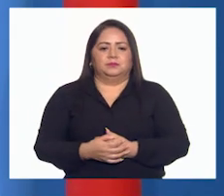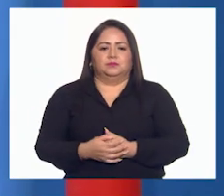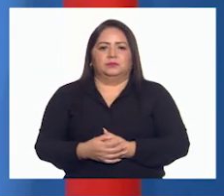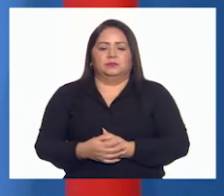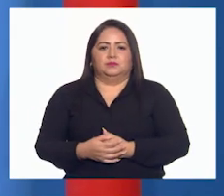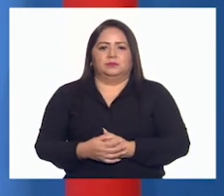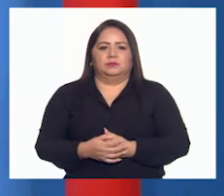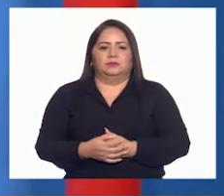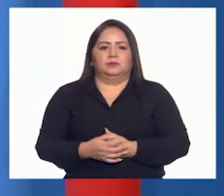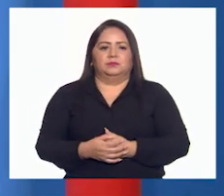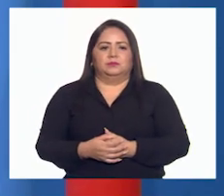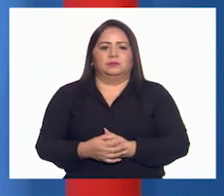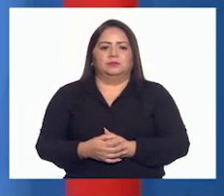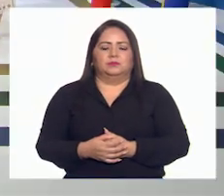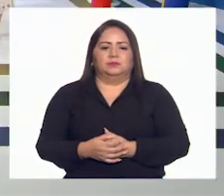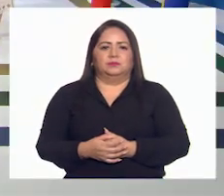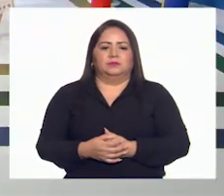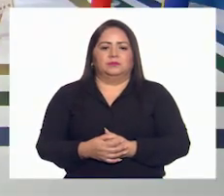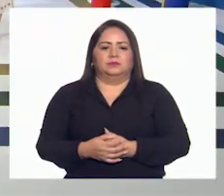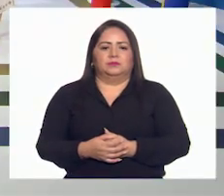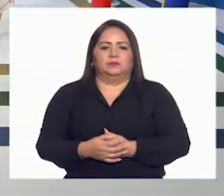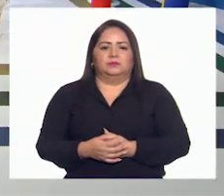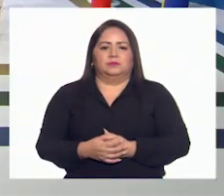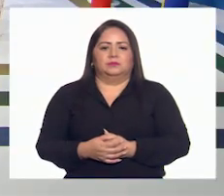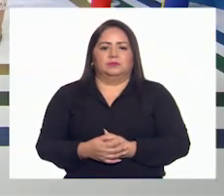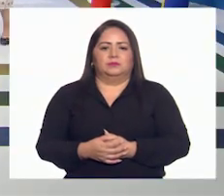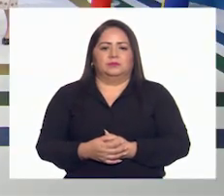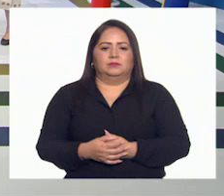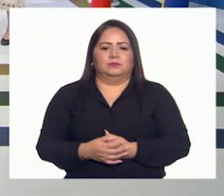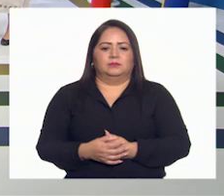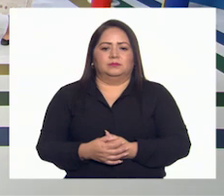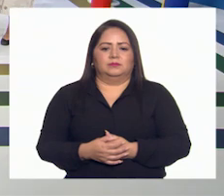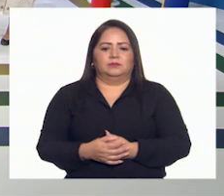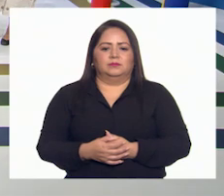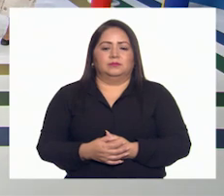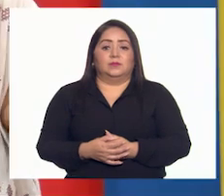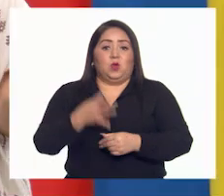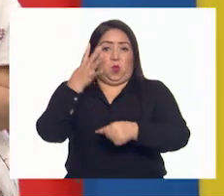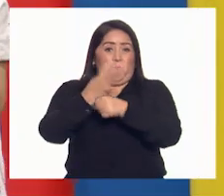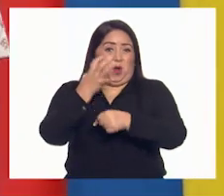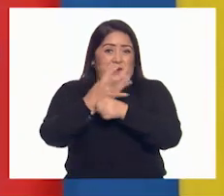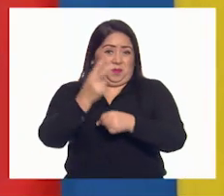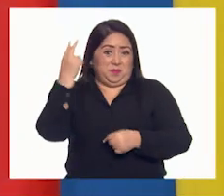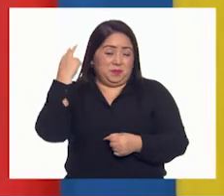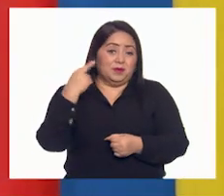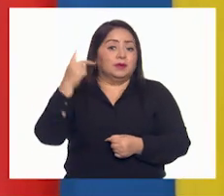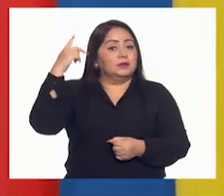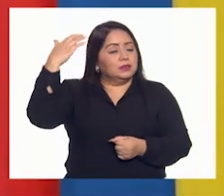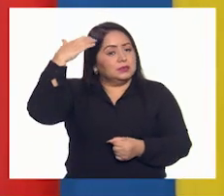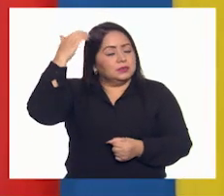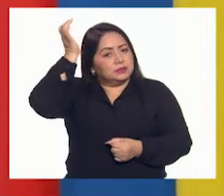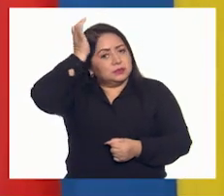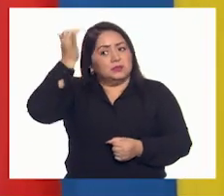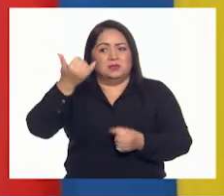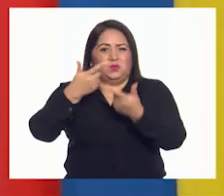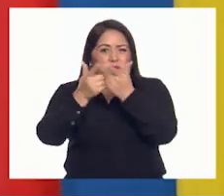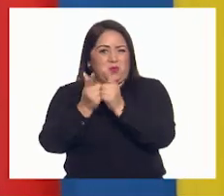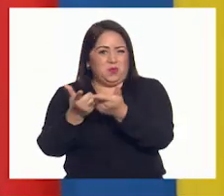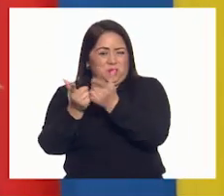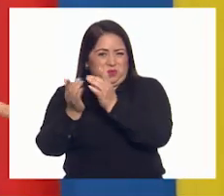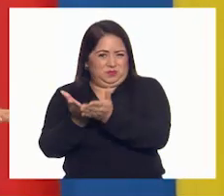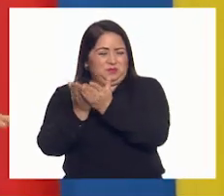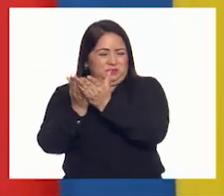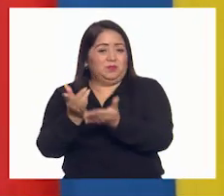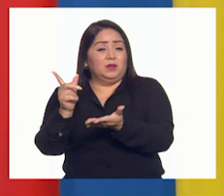Y el viaje fue de aquí. En el cuarto viaje, Cristóbal Colón y su tripulación